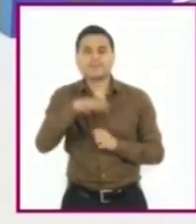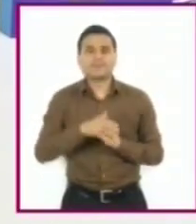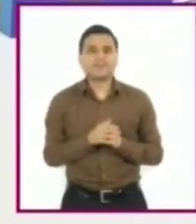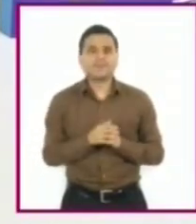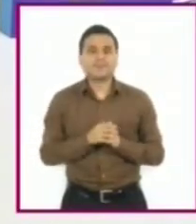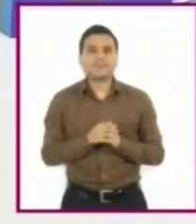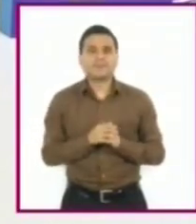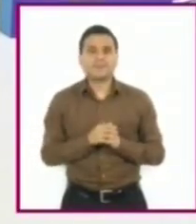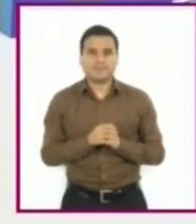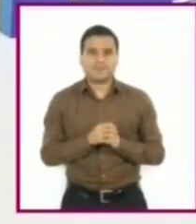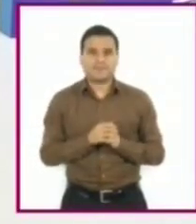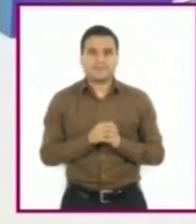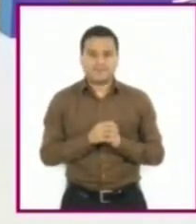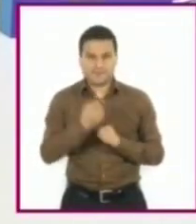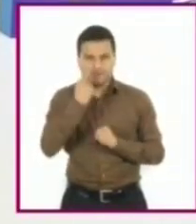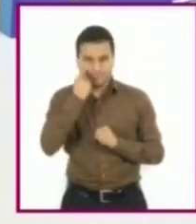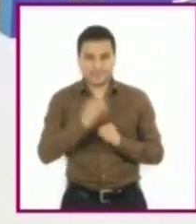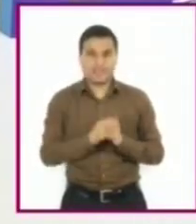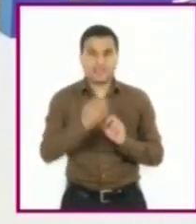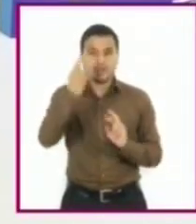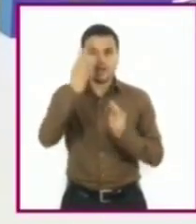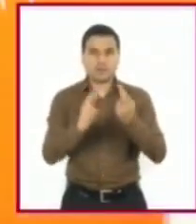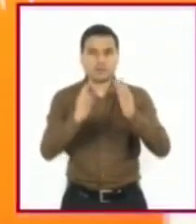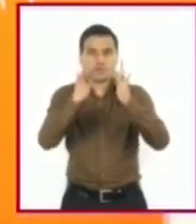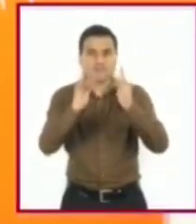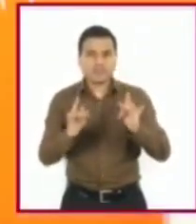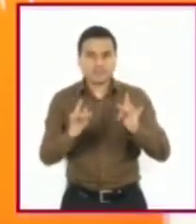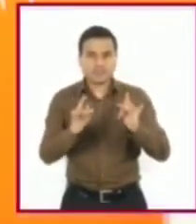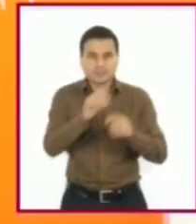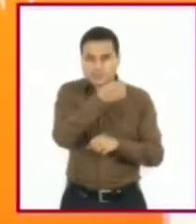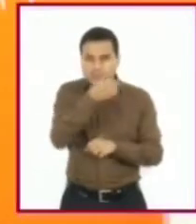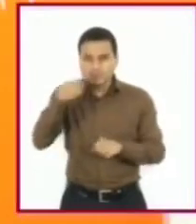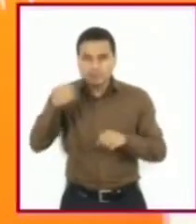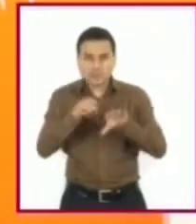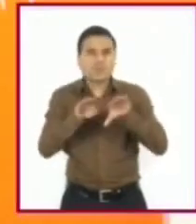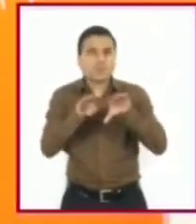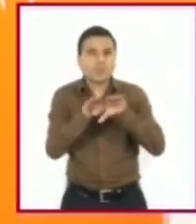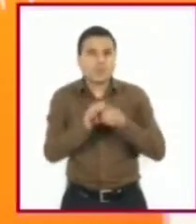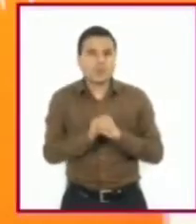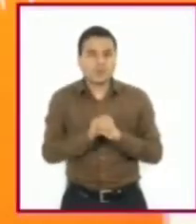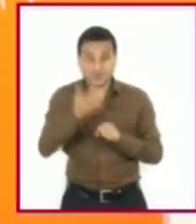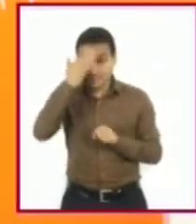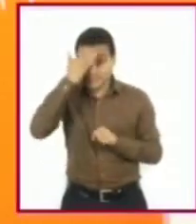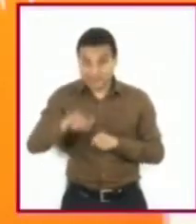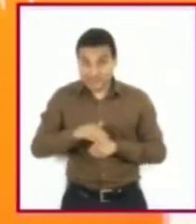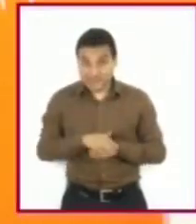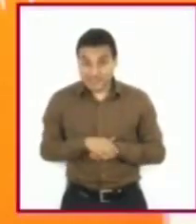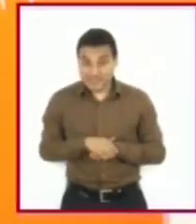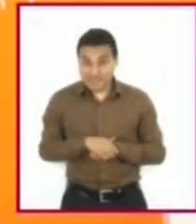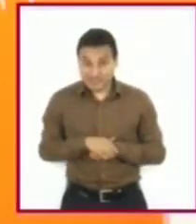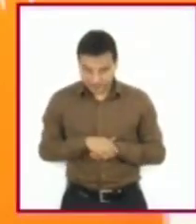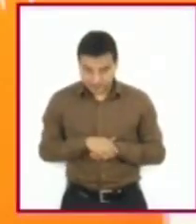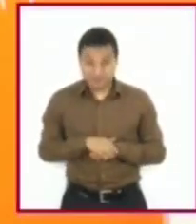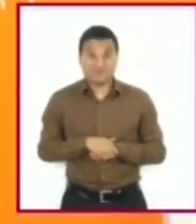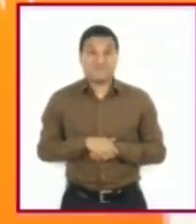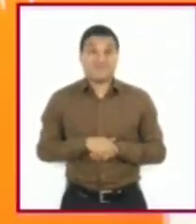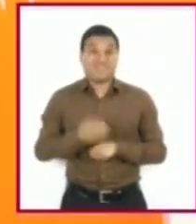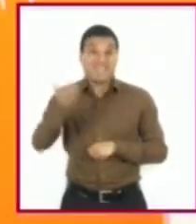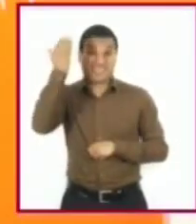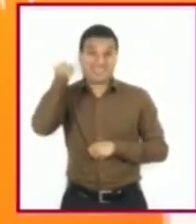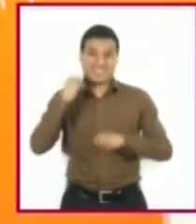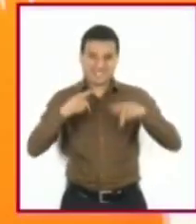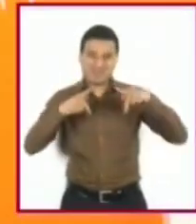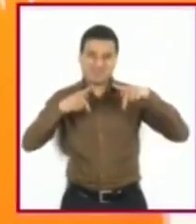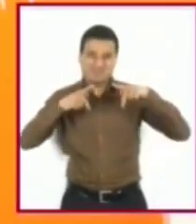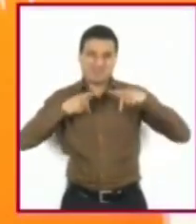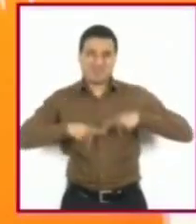y procesos que caracterizaron la Revolución Francesa? Es interesante reconocer que la desigualdad social producto de la